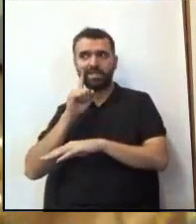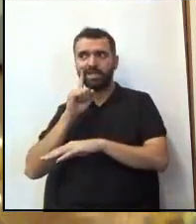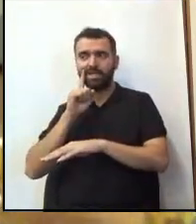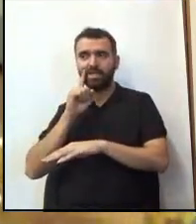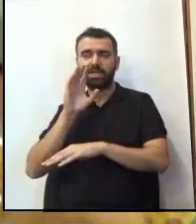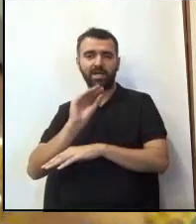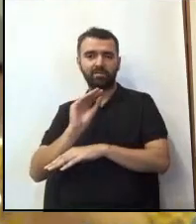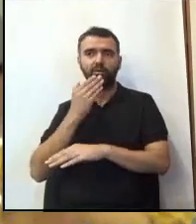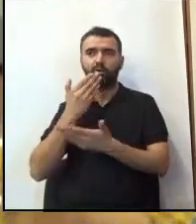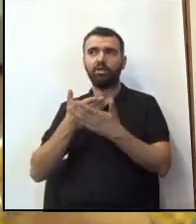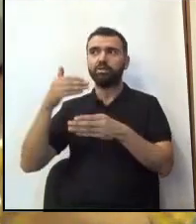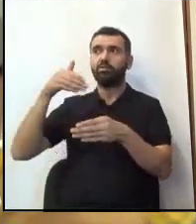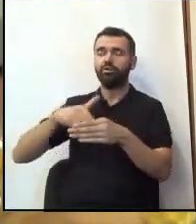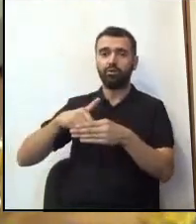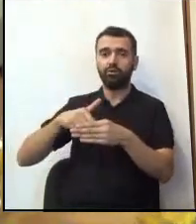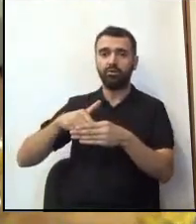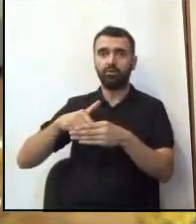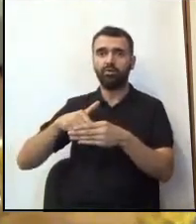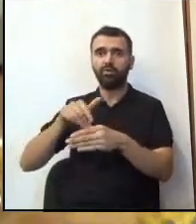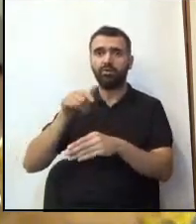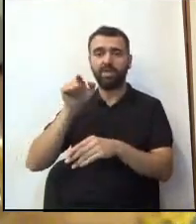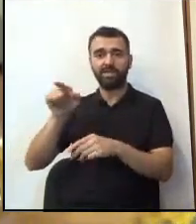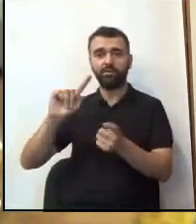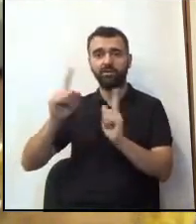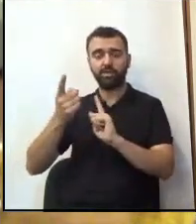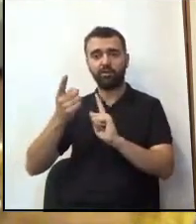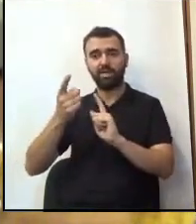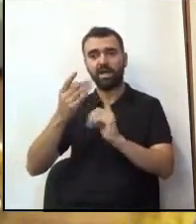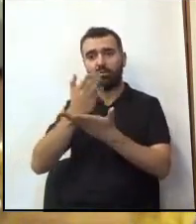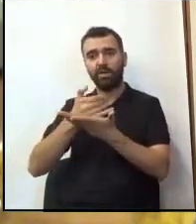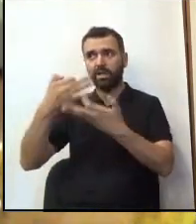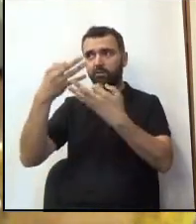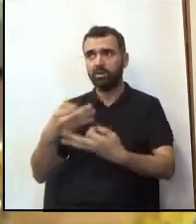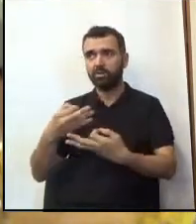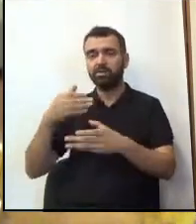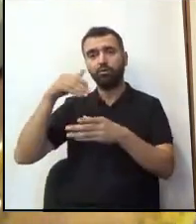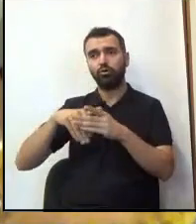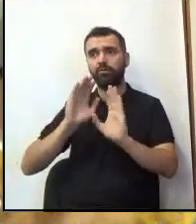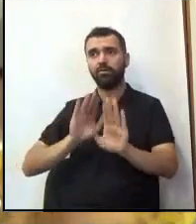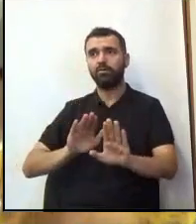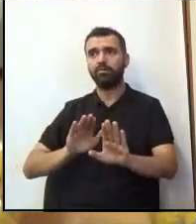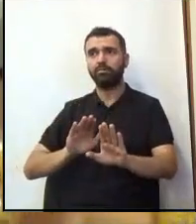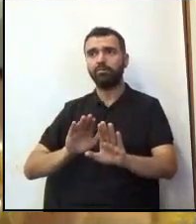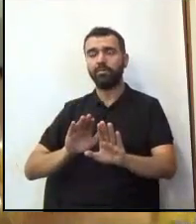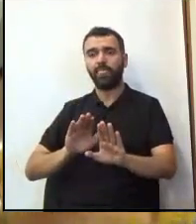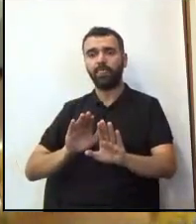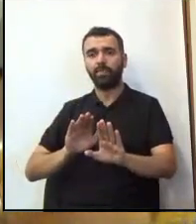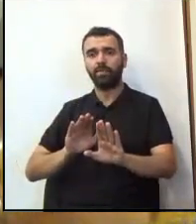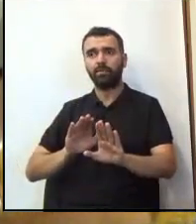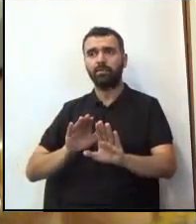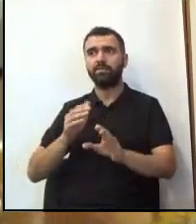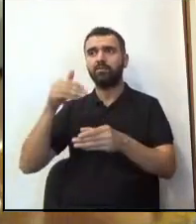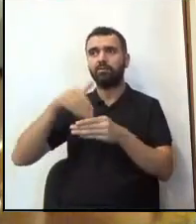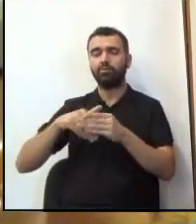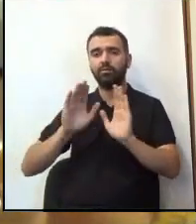Cuando se votó, me acuerdo, esa modificación al plan regulador, se votó a favor. Ya se votó a favor,